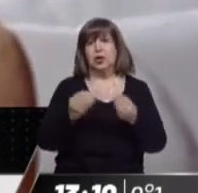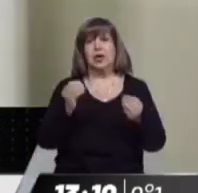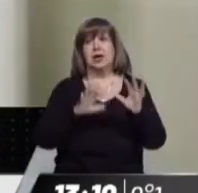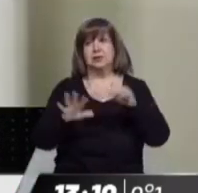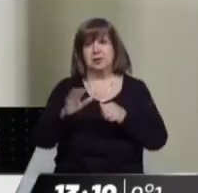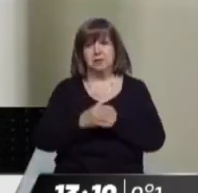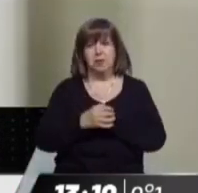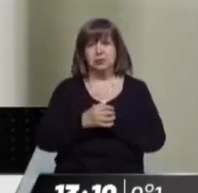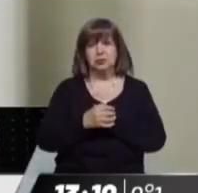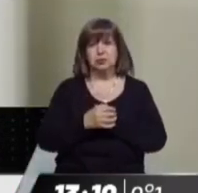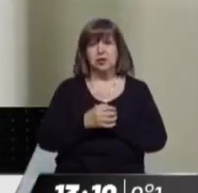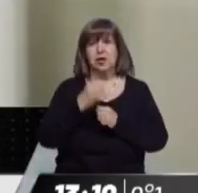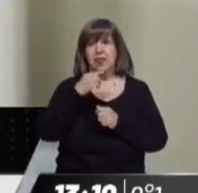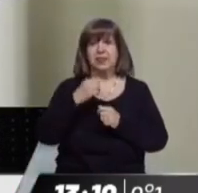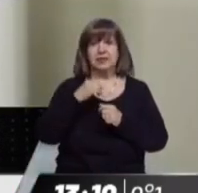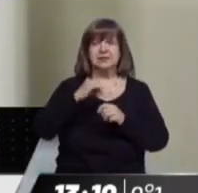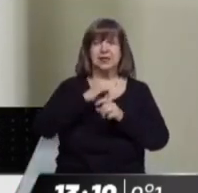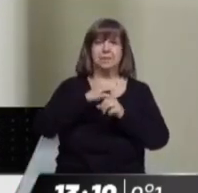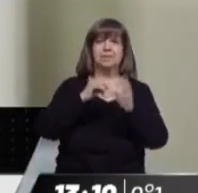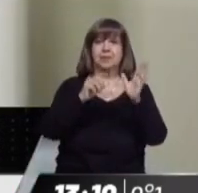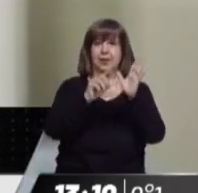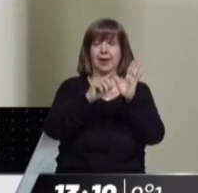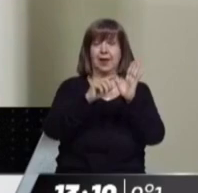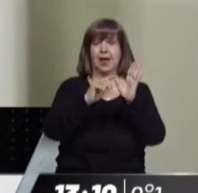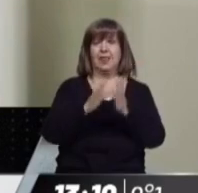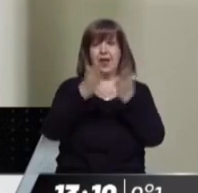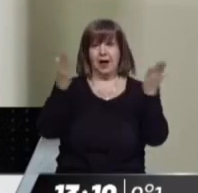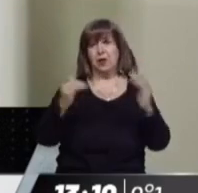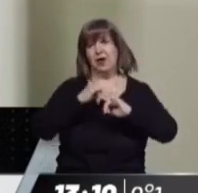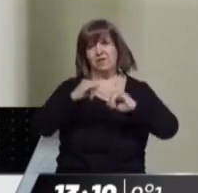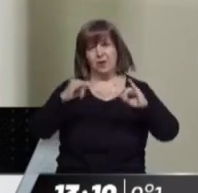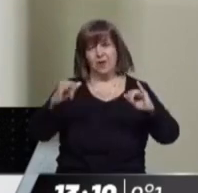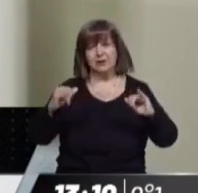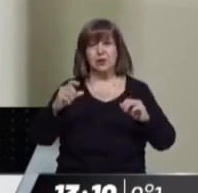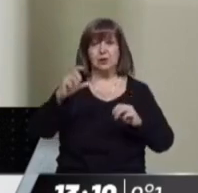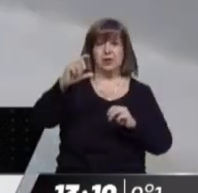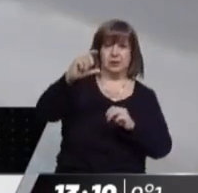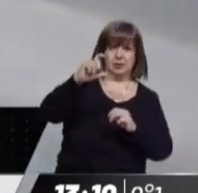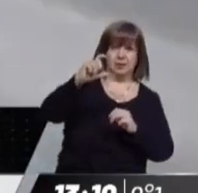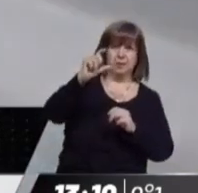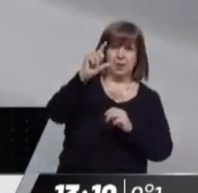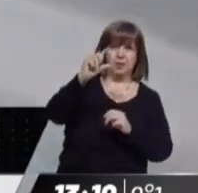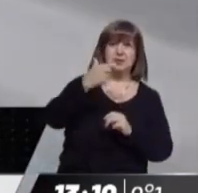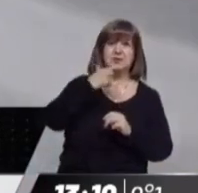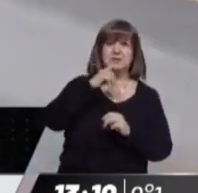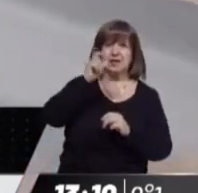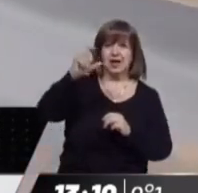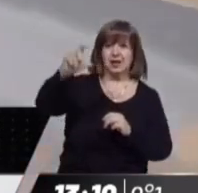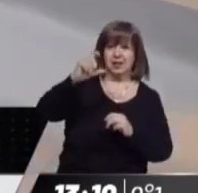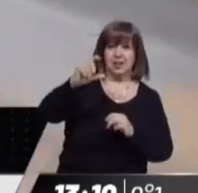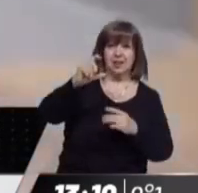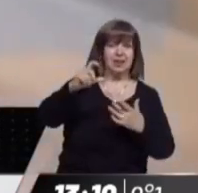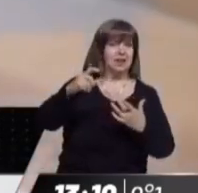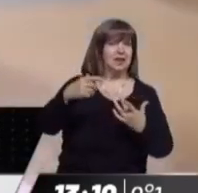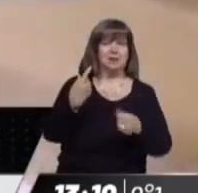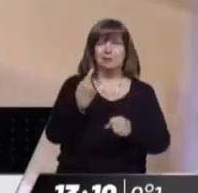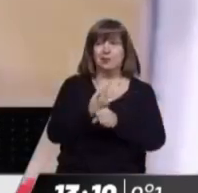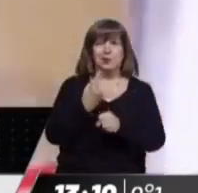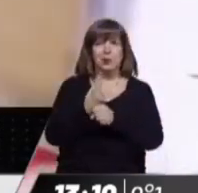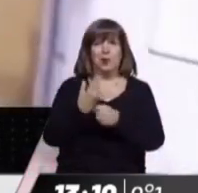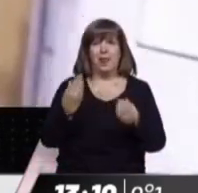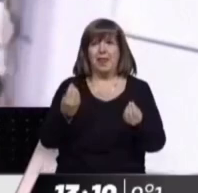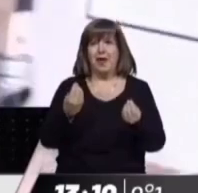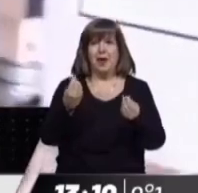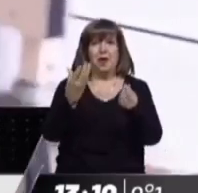alerta el artículo es que se está haciendo muy complicado poder respetar la PR Por qué Porque no